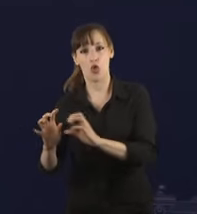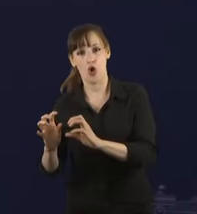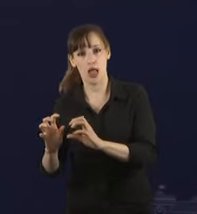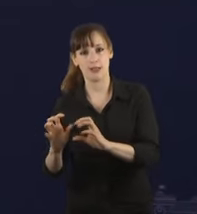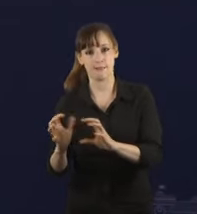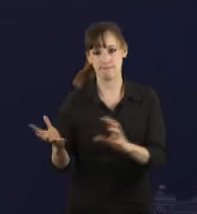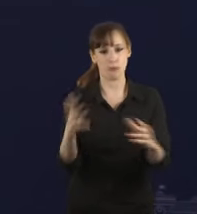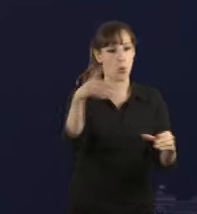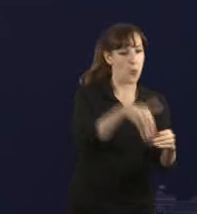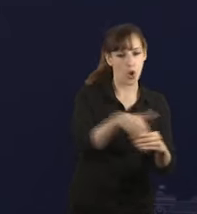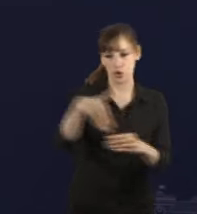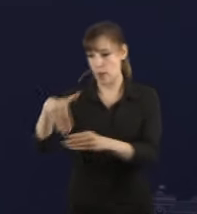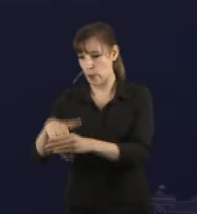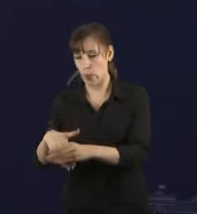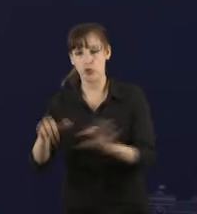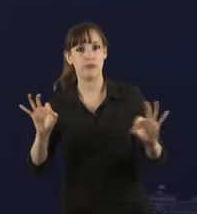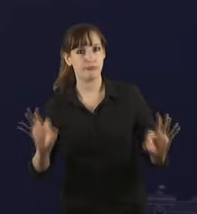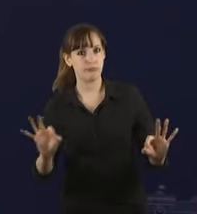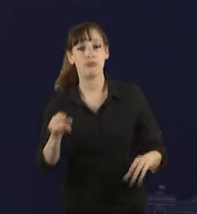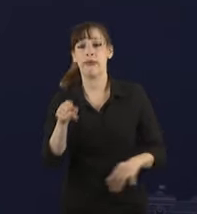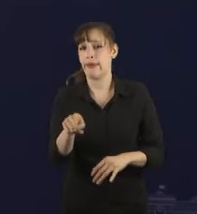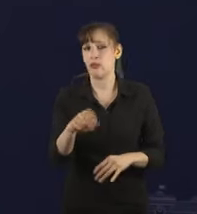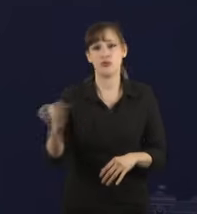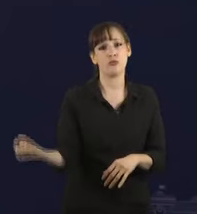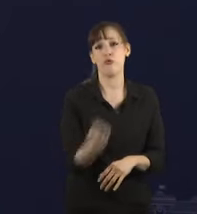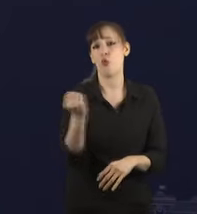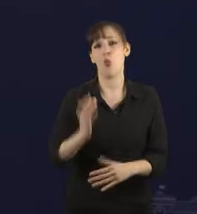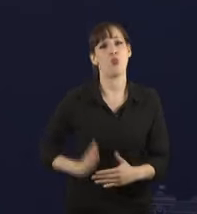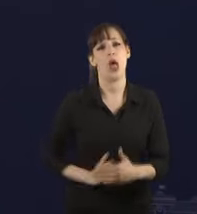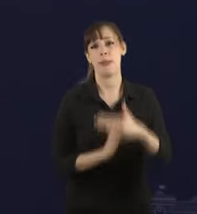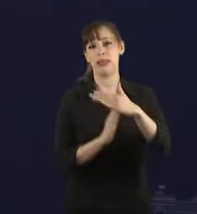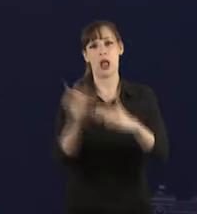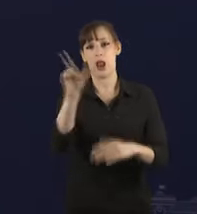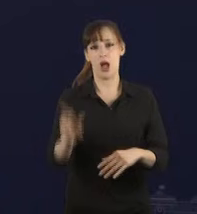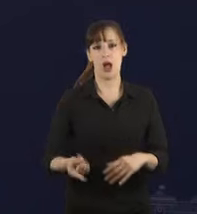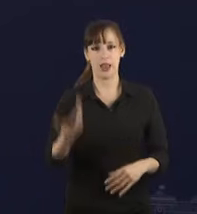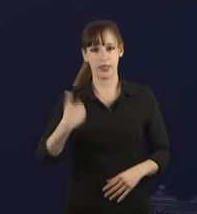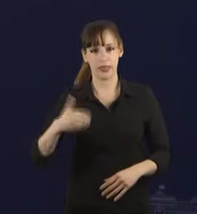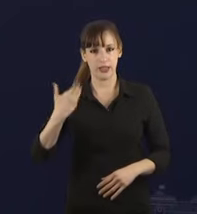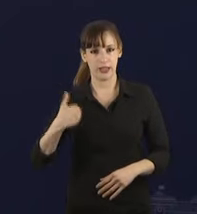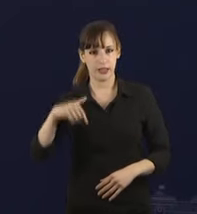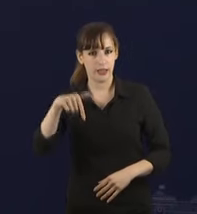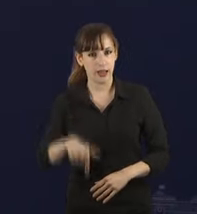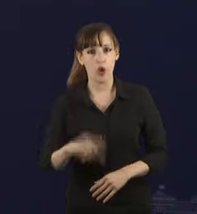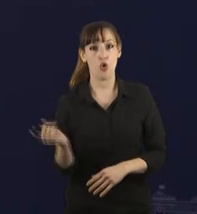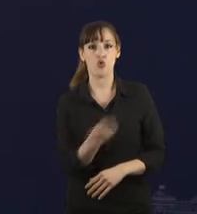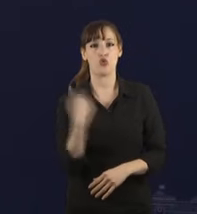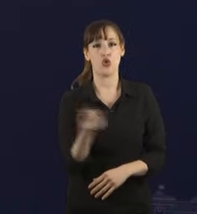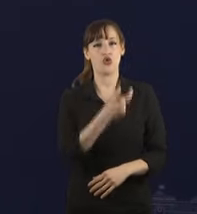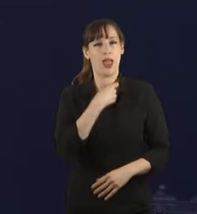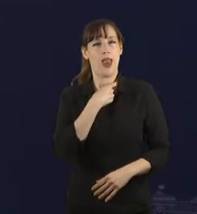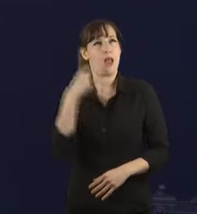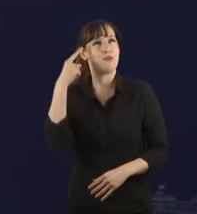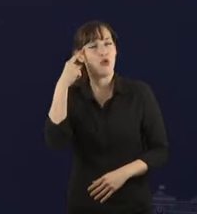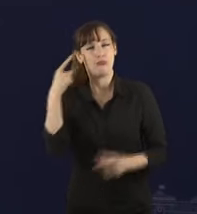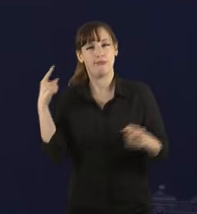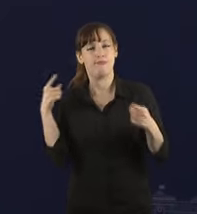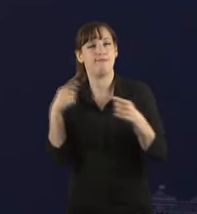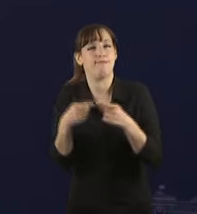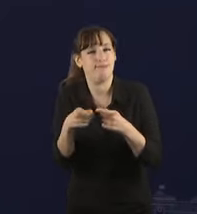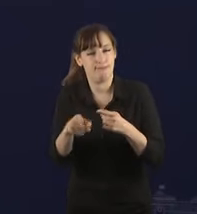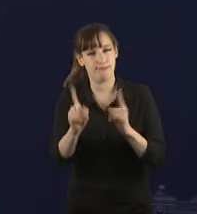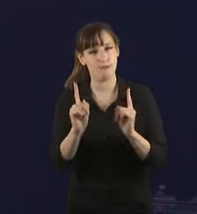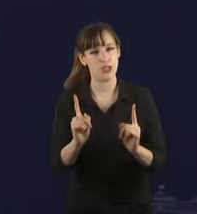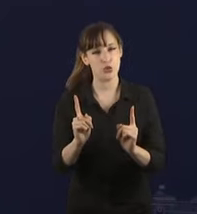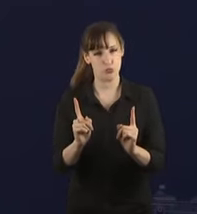realidad como siempre entendiendo que es un paso fundamental en la Argentina en la Argentina que queremos y en en el norte que estamos que